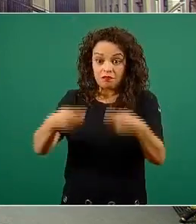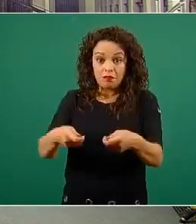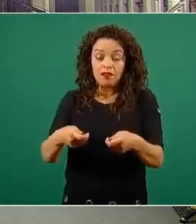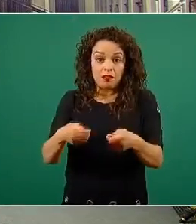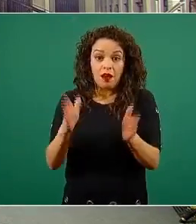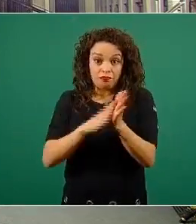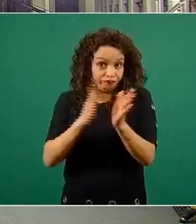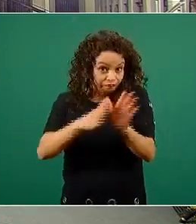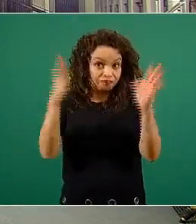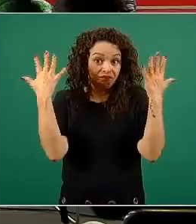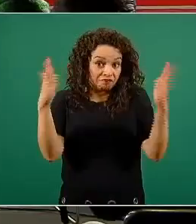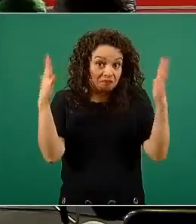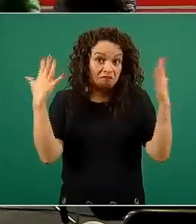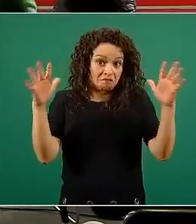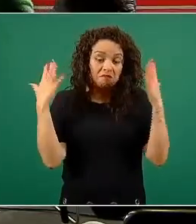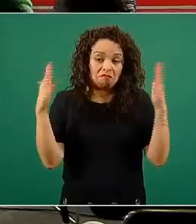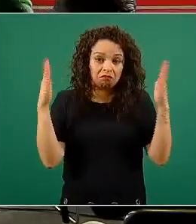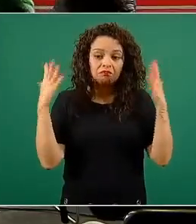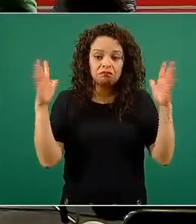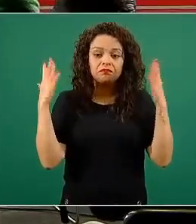es conveniente dárselo.